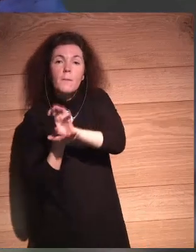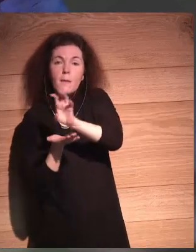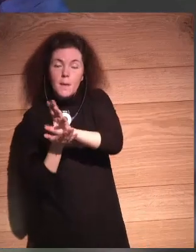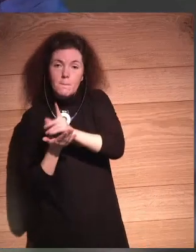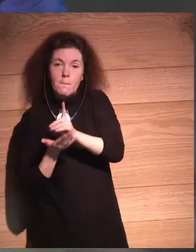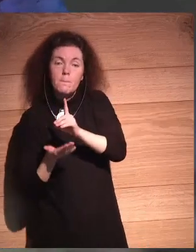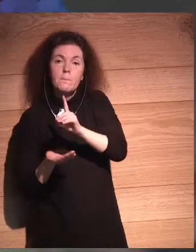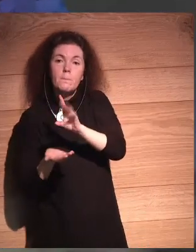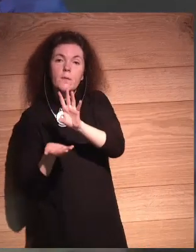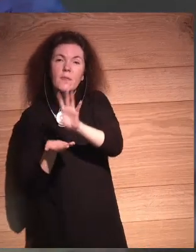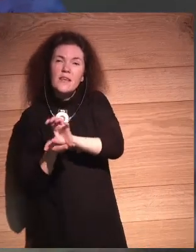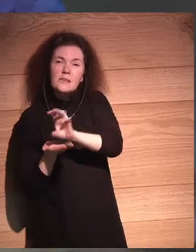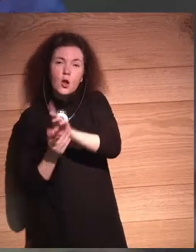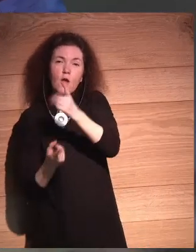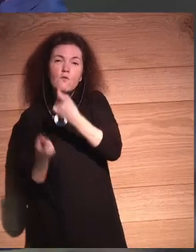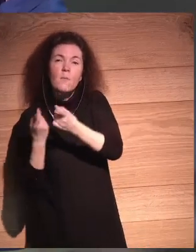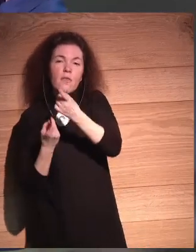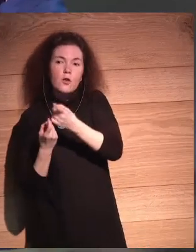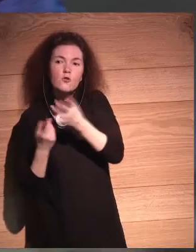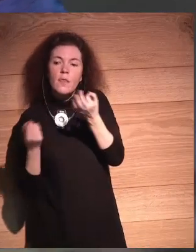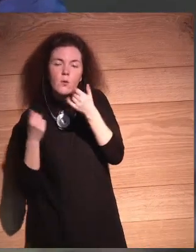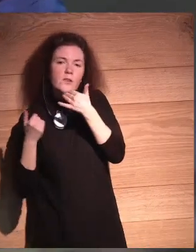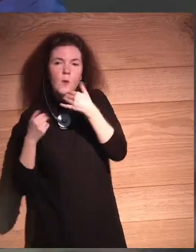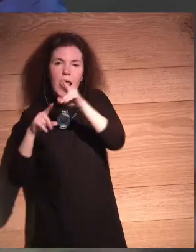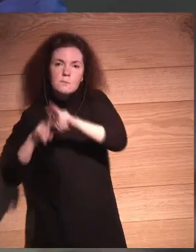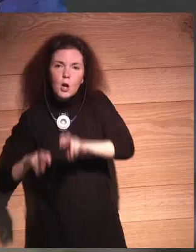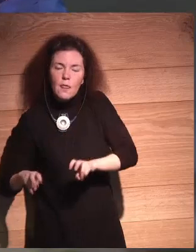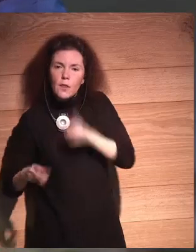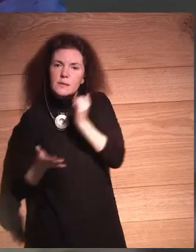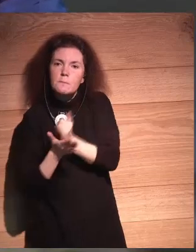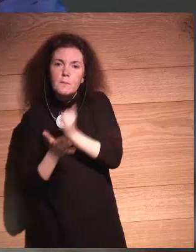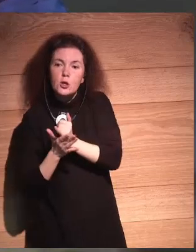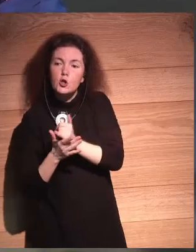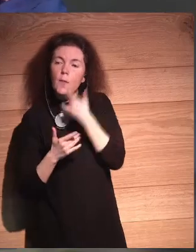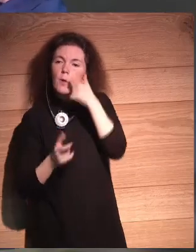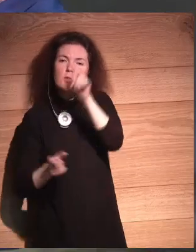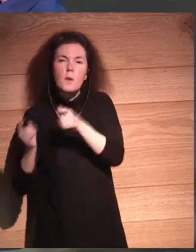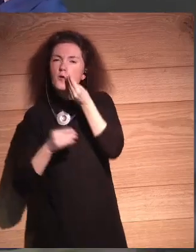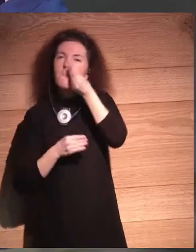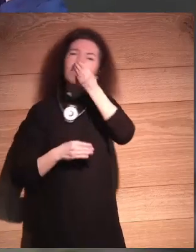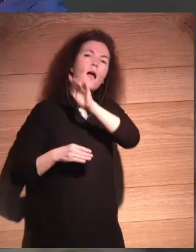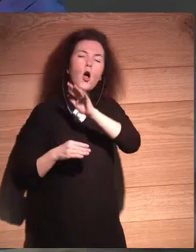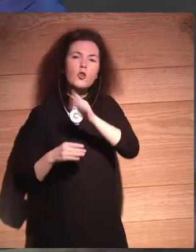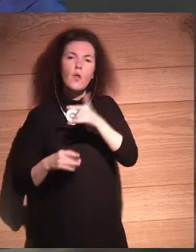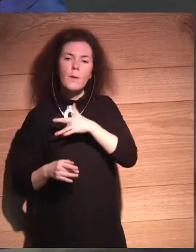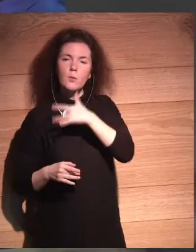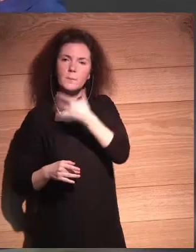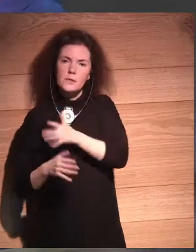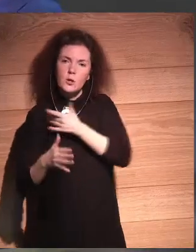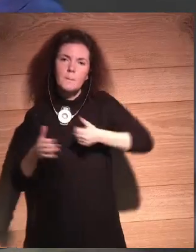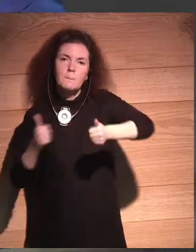duro? Entonces yo tengo que ser un explorador, tengo que experimentar, tengo que ser mejor ser humano, tengo que tener compasión,